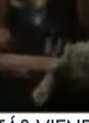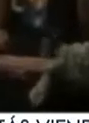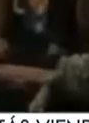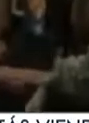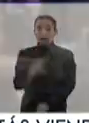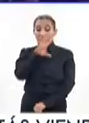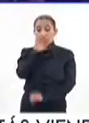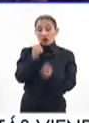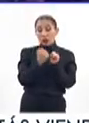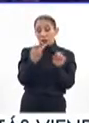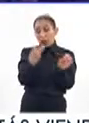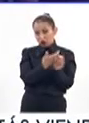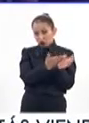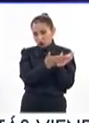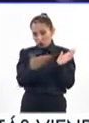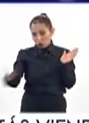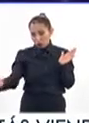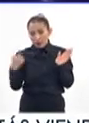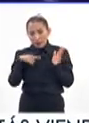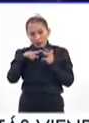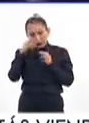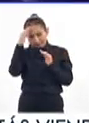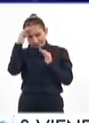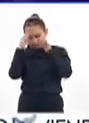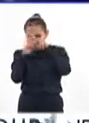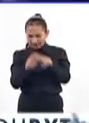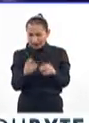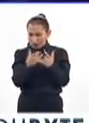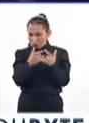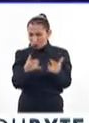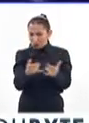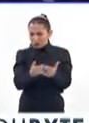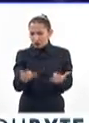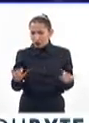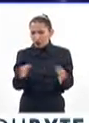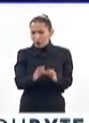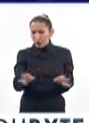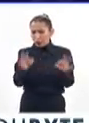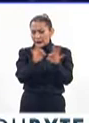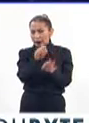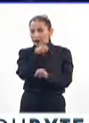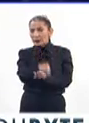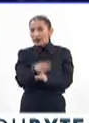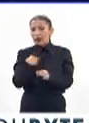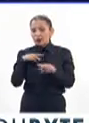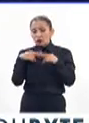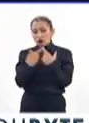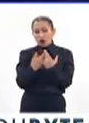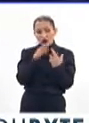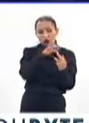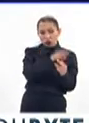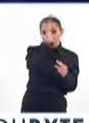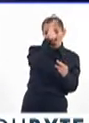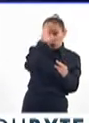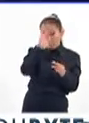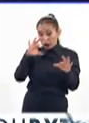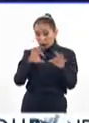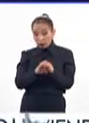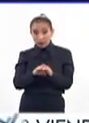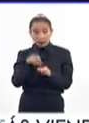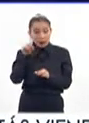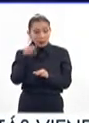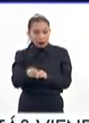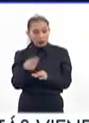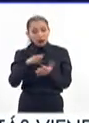A 500 años de distancia, se abre una reflexión sobre la trascendencia de este hecho histórico, encuentro de dos culturas que en buena